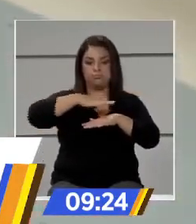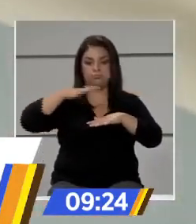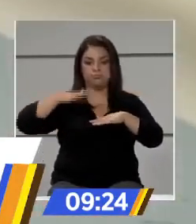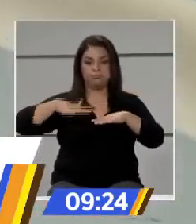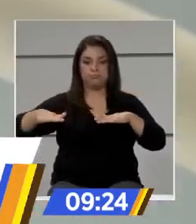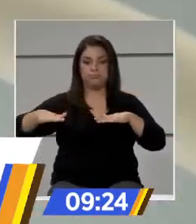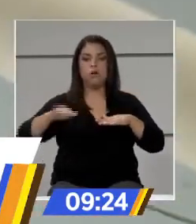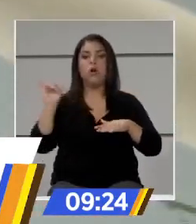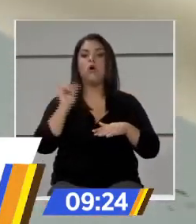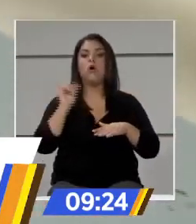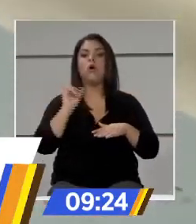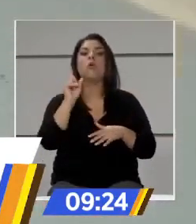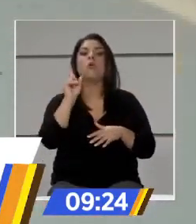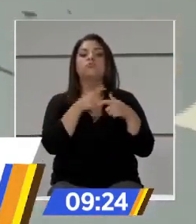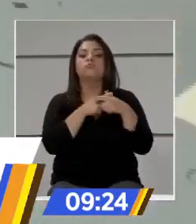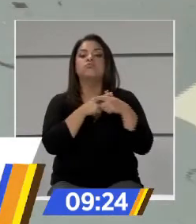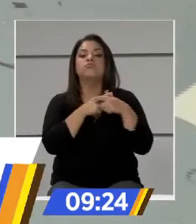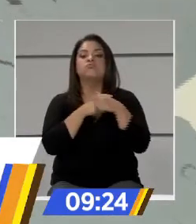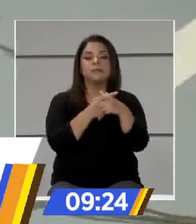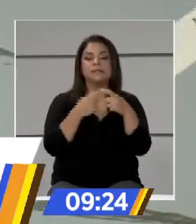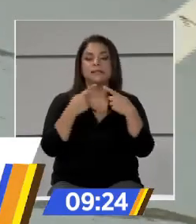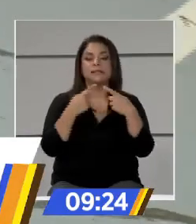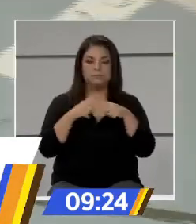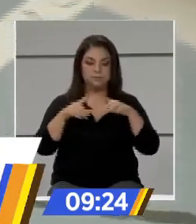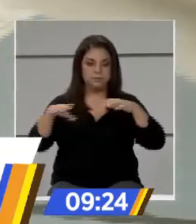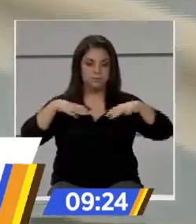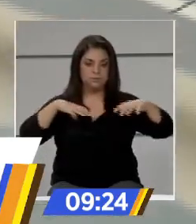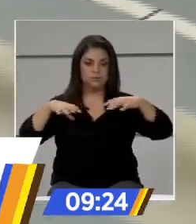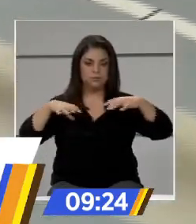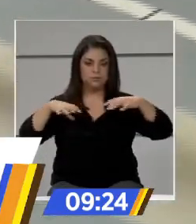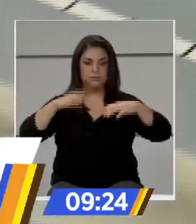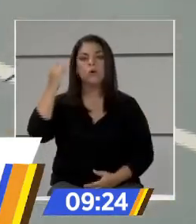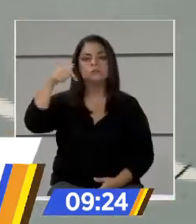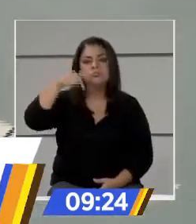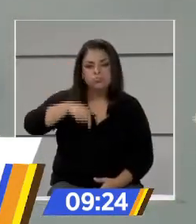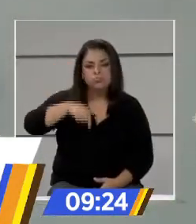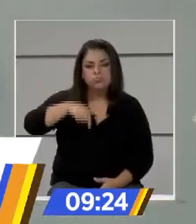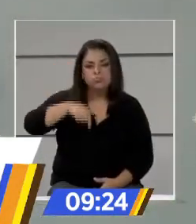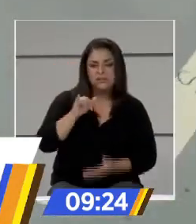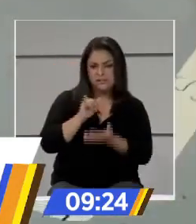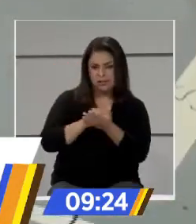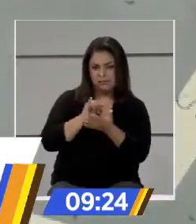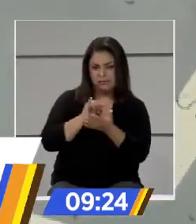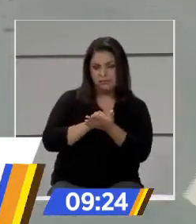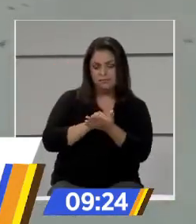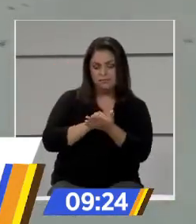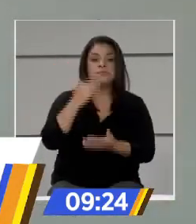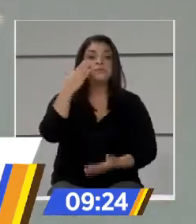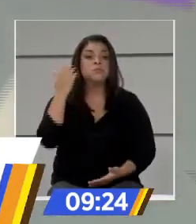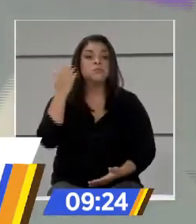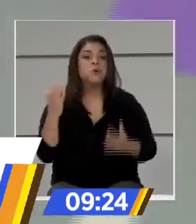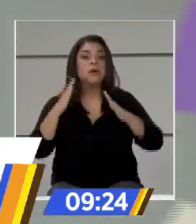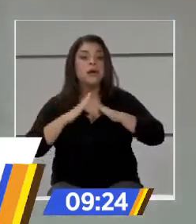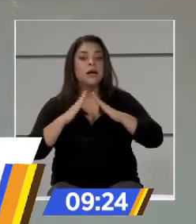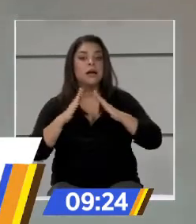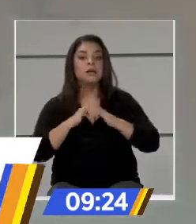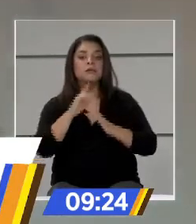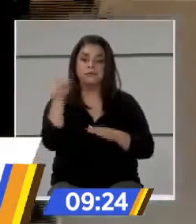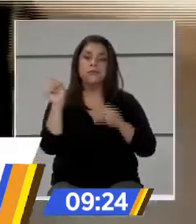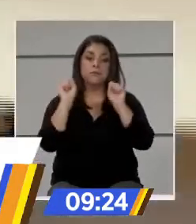este a es un rally de diferentes actividades. ¿Por, ajá, qué hoy estamos haciendo este tipo de cosas? Porque en casa nosotros